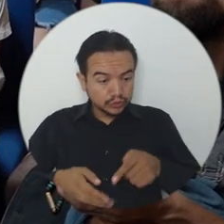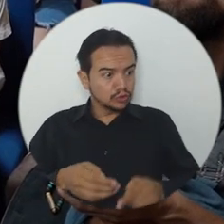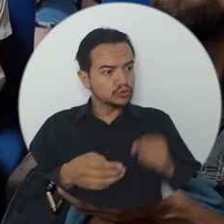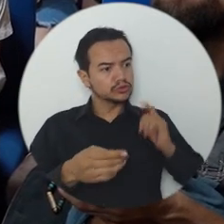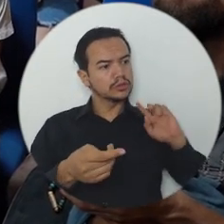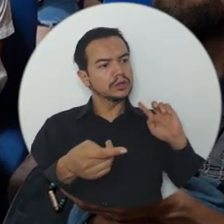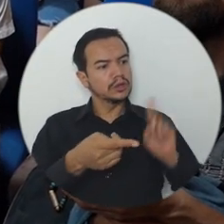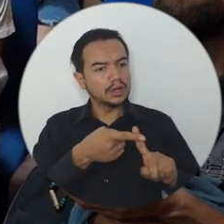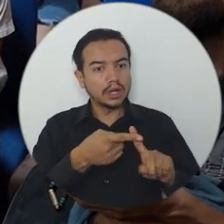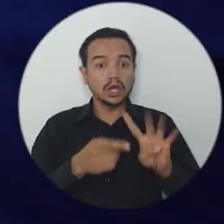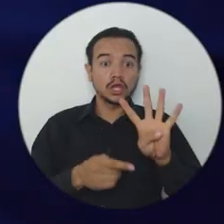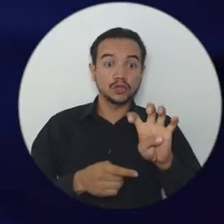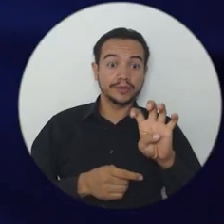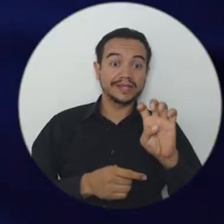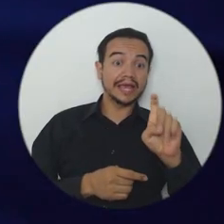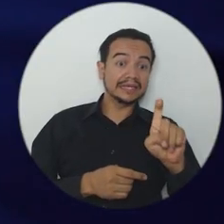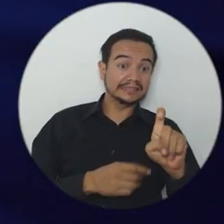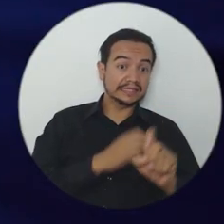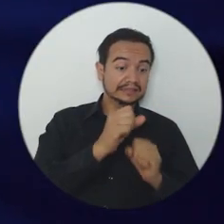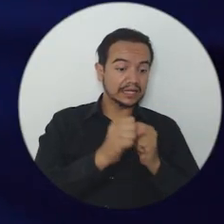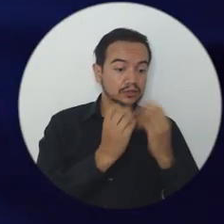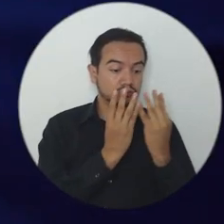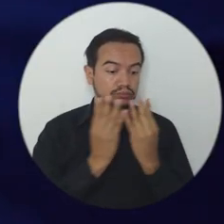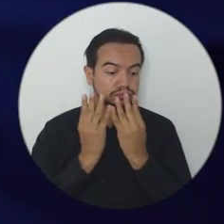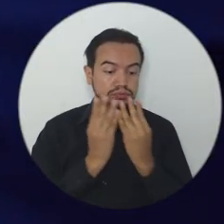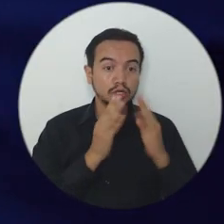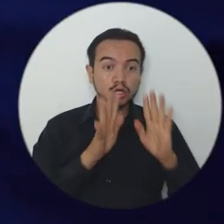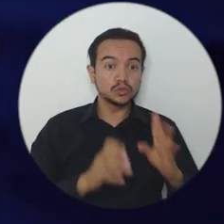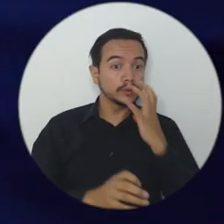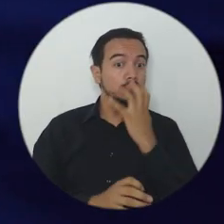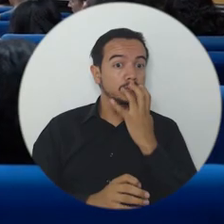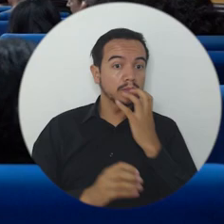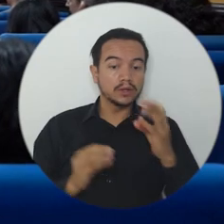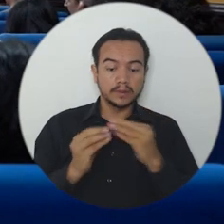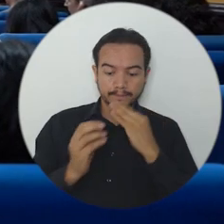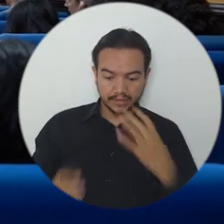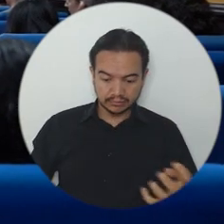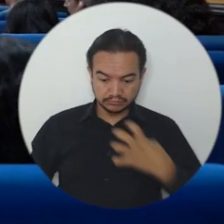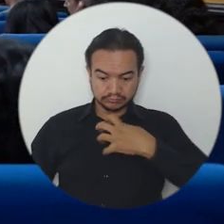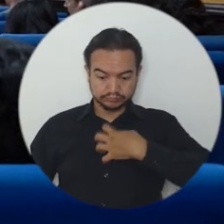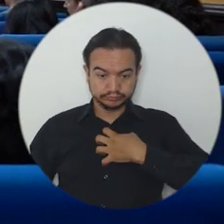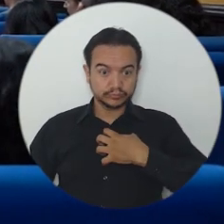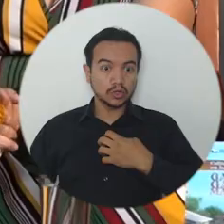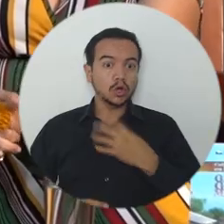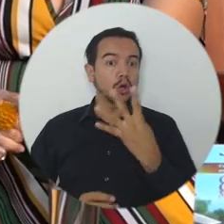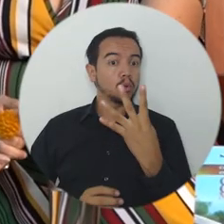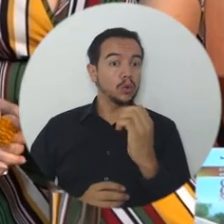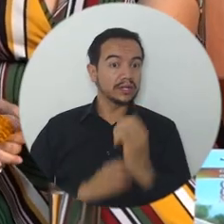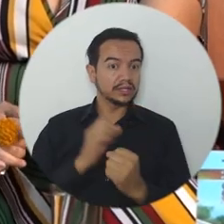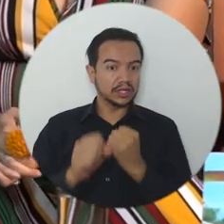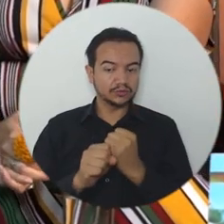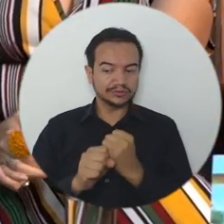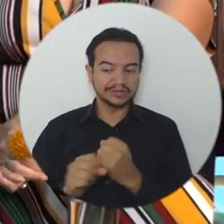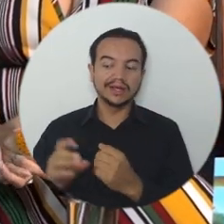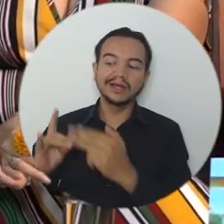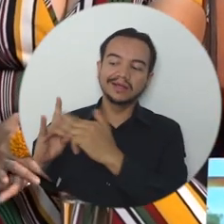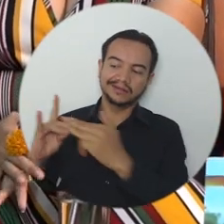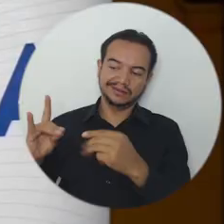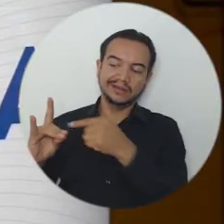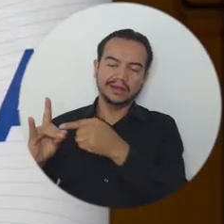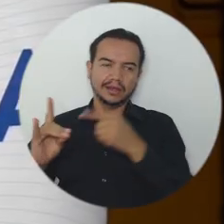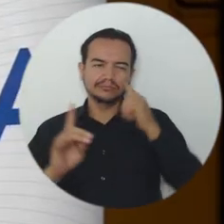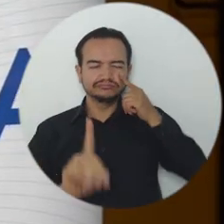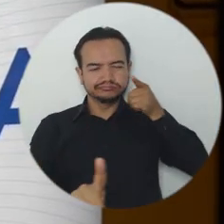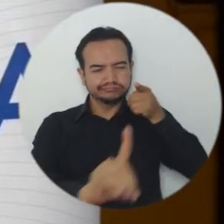En el marco de la conmemoración del natalicio número 96 de Gabriel García Márquez y los 40 años de su Nobel, la Universidad del Magdalena